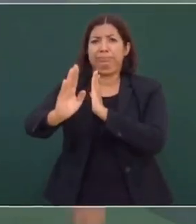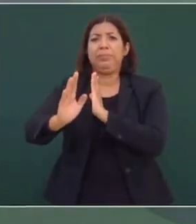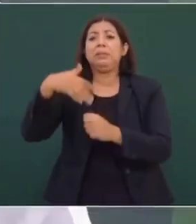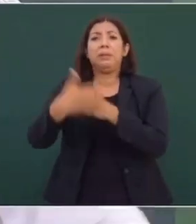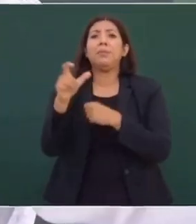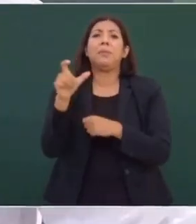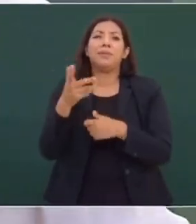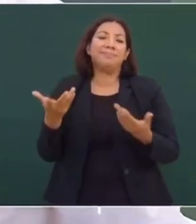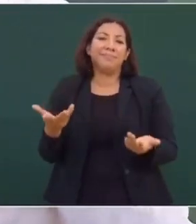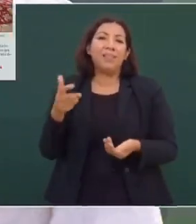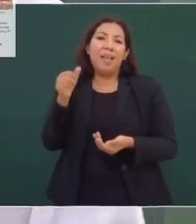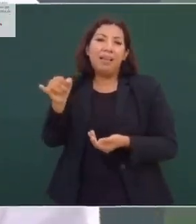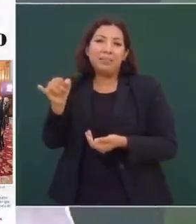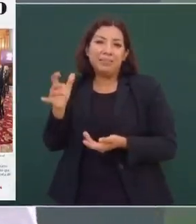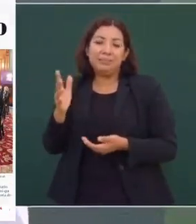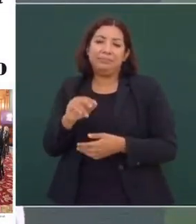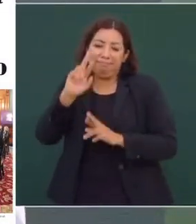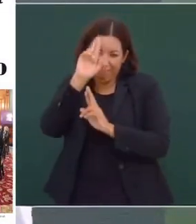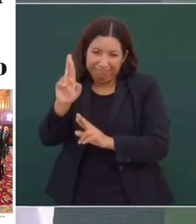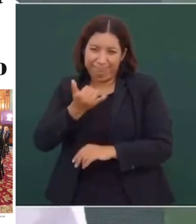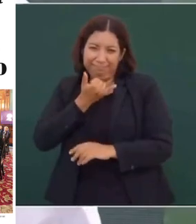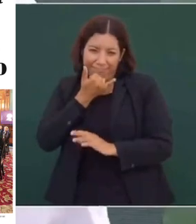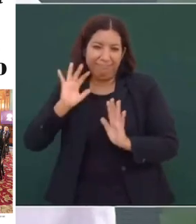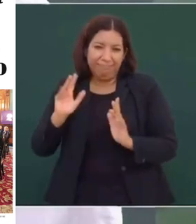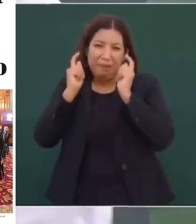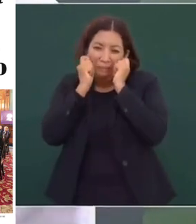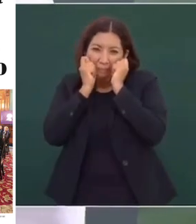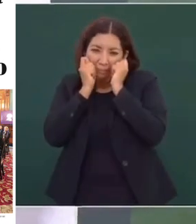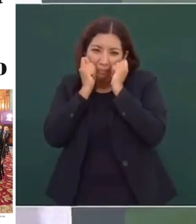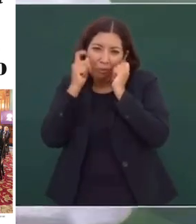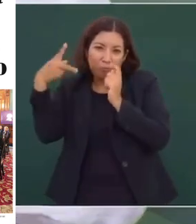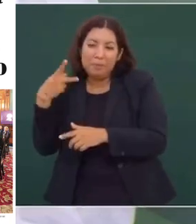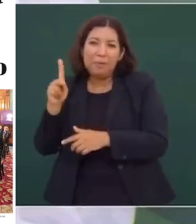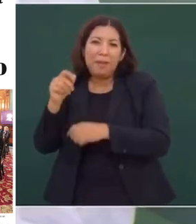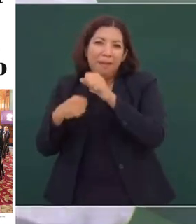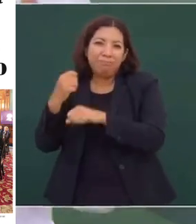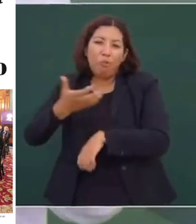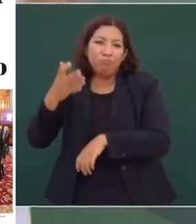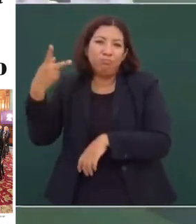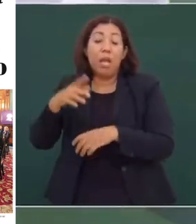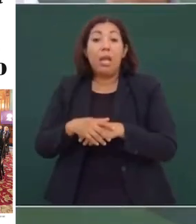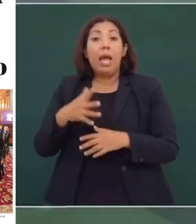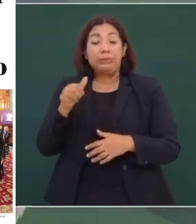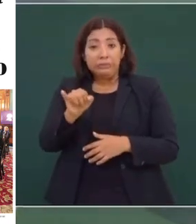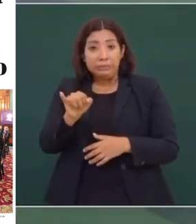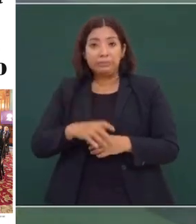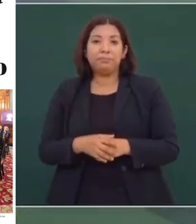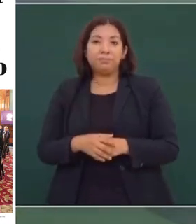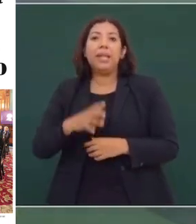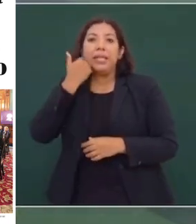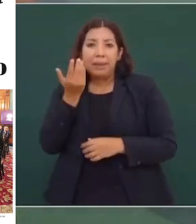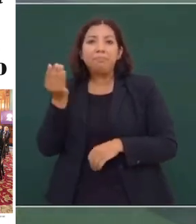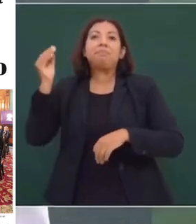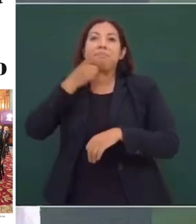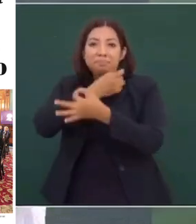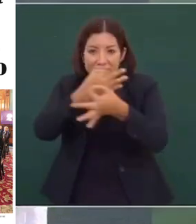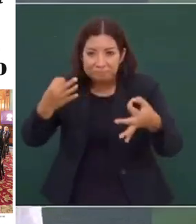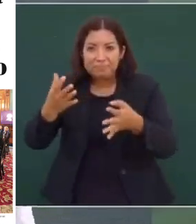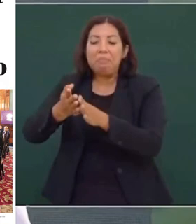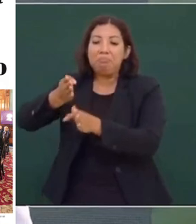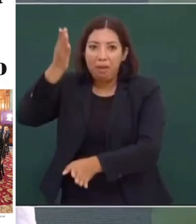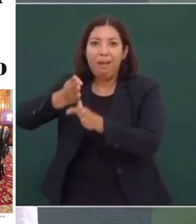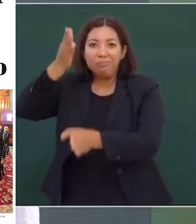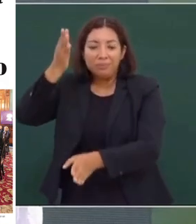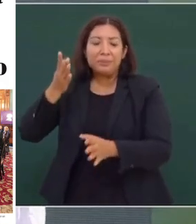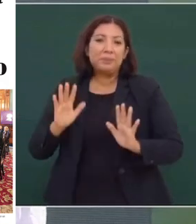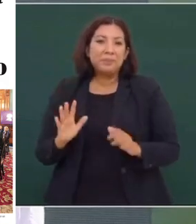publicidad. Cada presidente de Estados Unidos, con todo respeto, sea republicano, sea demócrata, hace su trama para congraciarse con los estadounidenses, que no